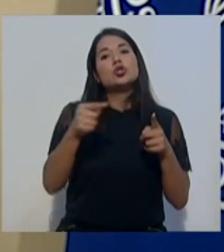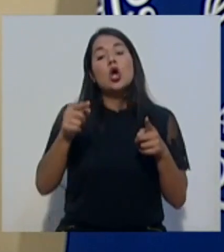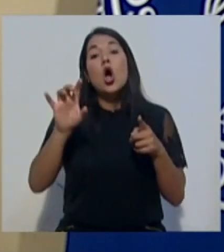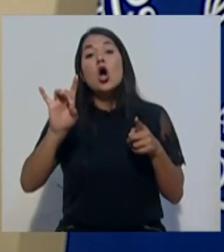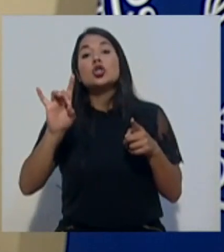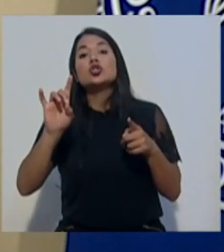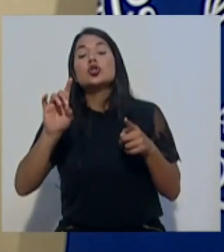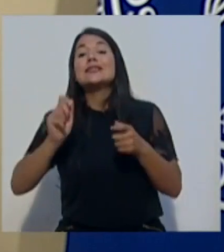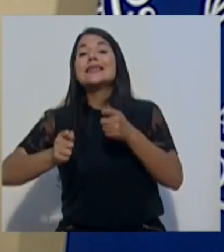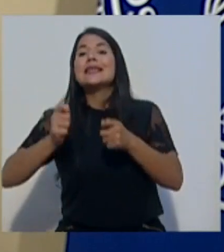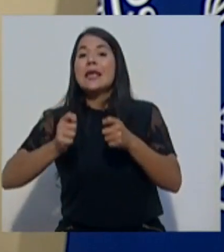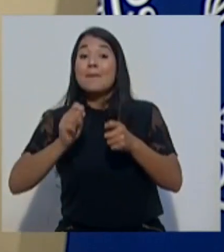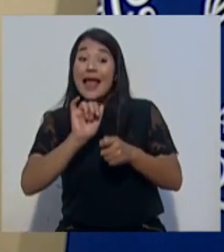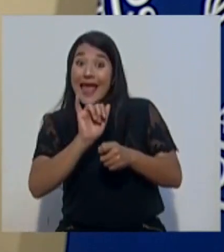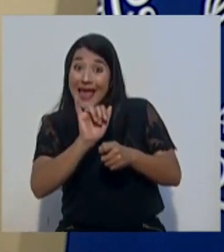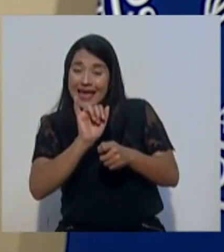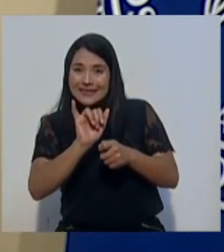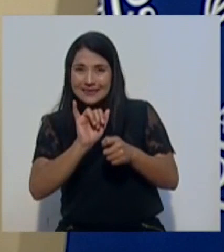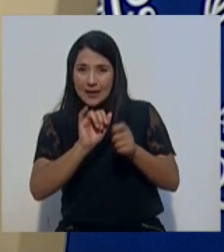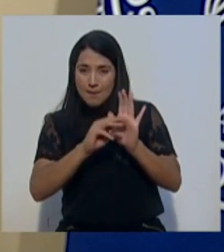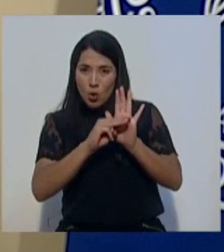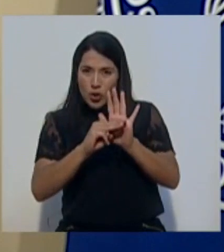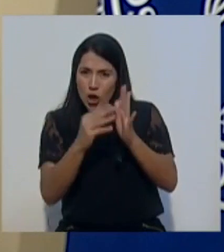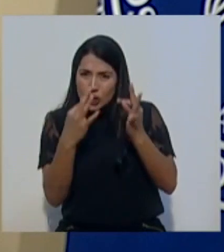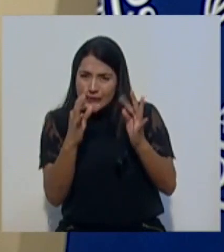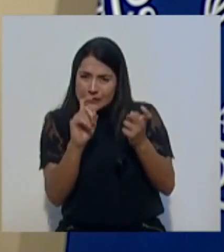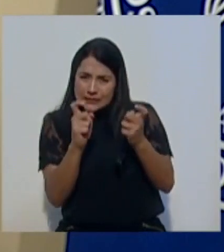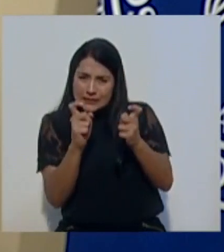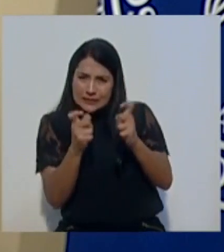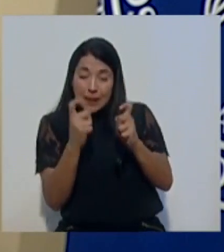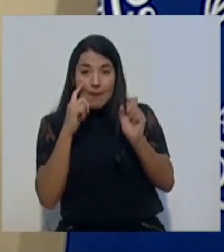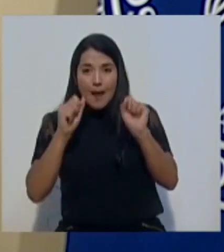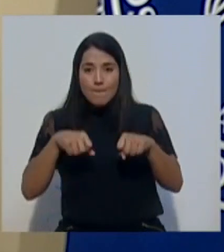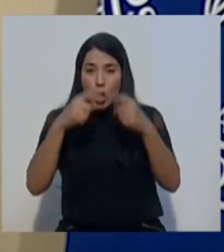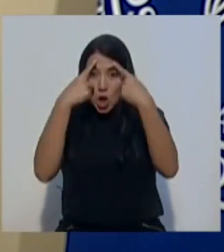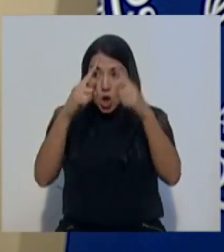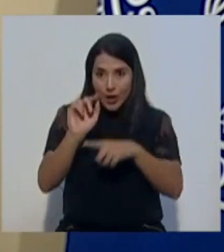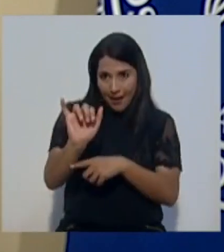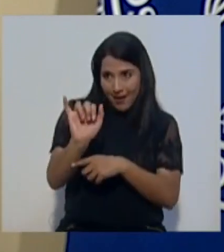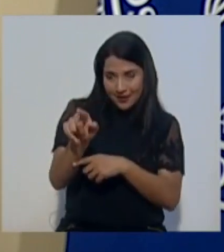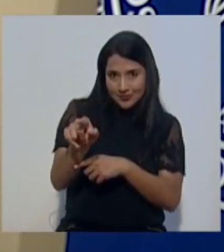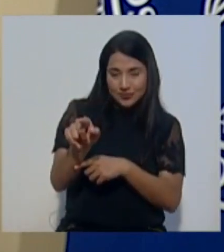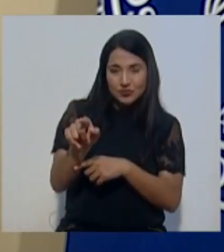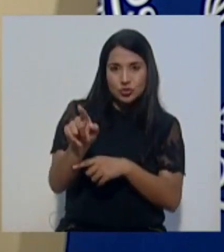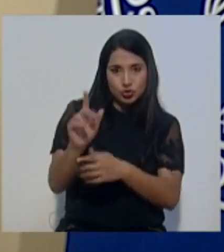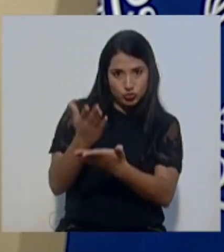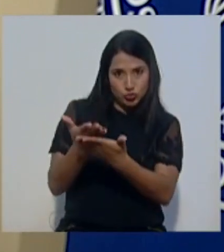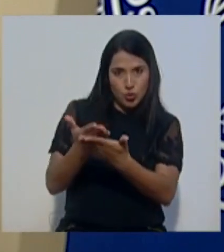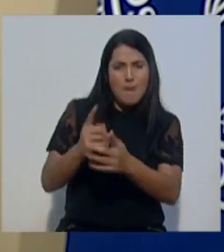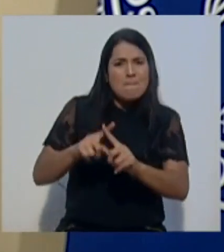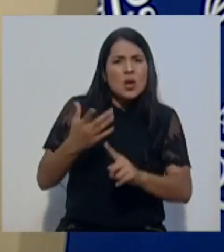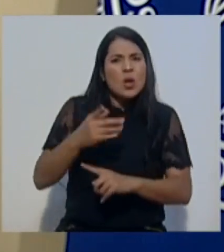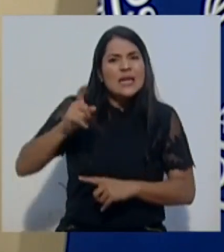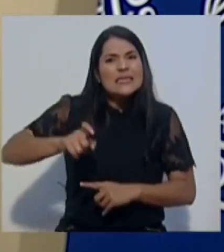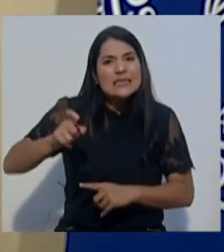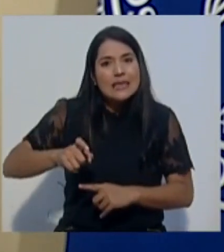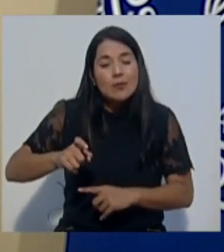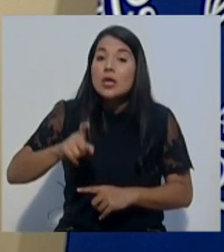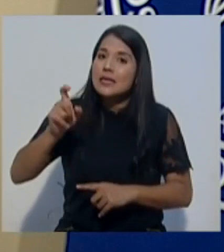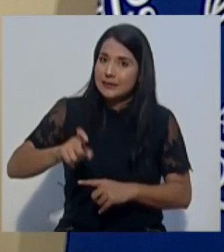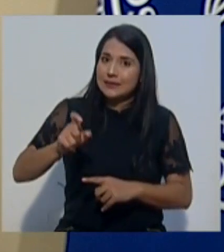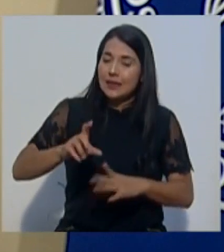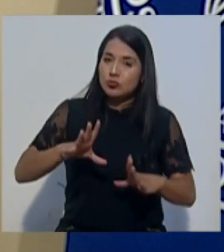y se afina ese modelo justamente para llegar a ese punto. ¿Pero qué se necesita? Se necesita un apropiamiento,